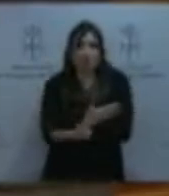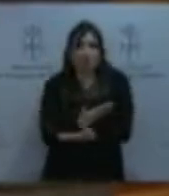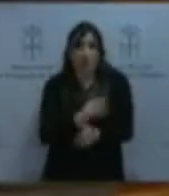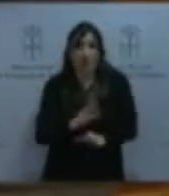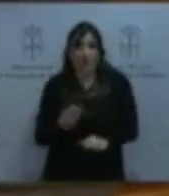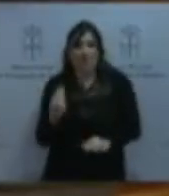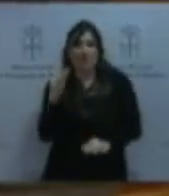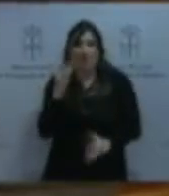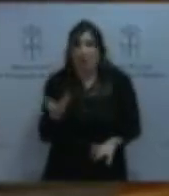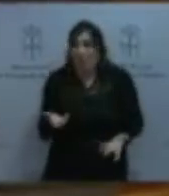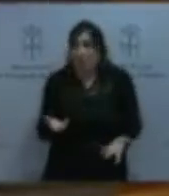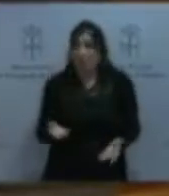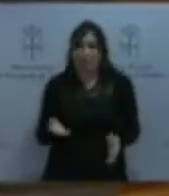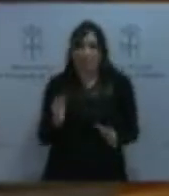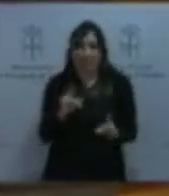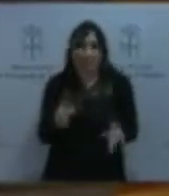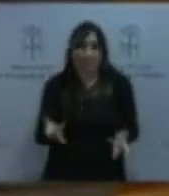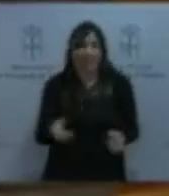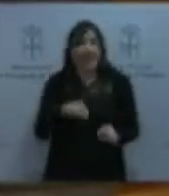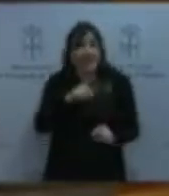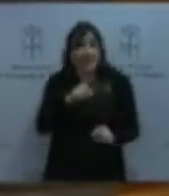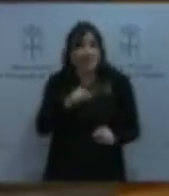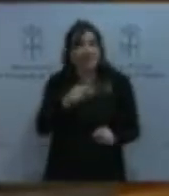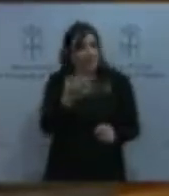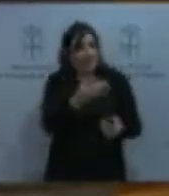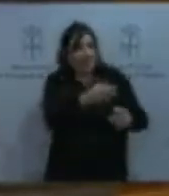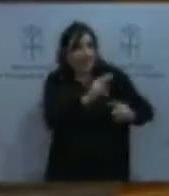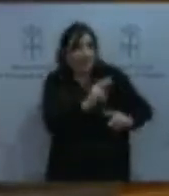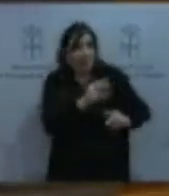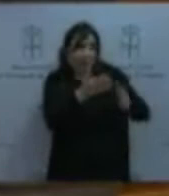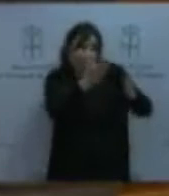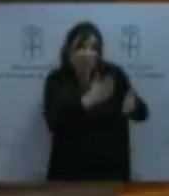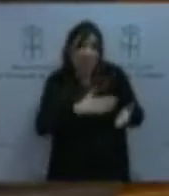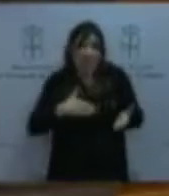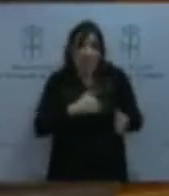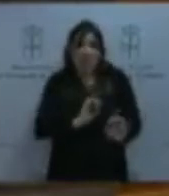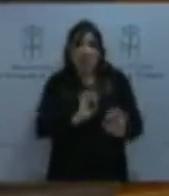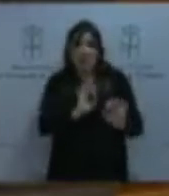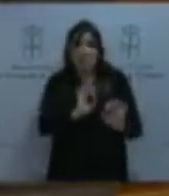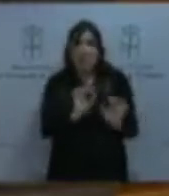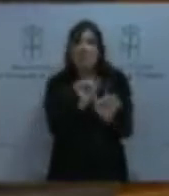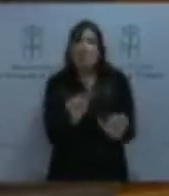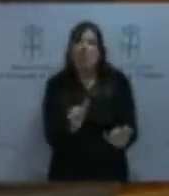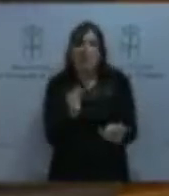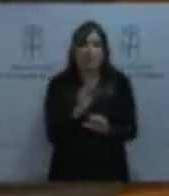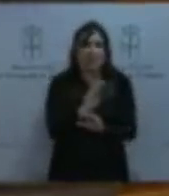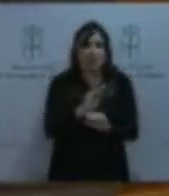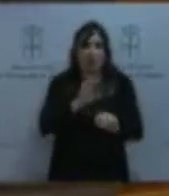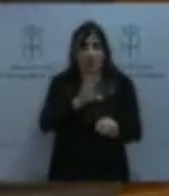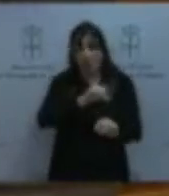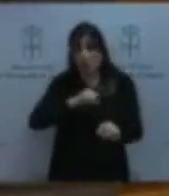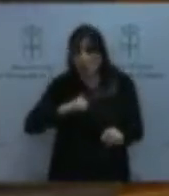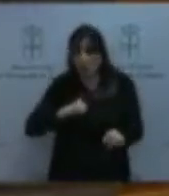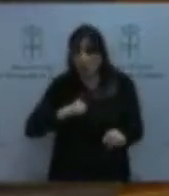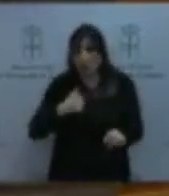parte que creo que debe responder y a la que le corresponde, en el modelo de financiación autonómica, fíjese, me preocupa tanto el debate en torno a la